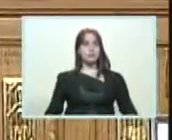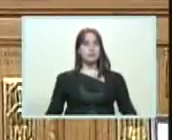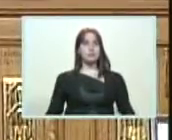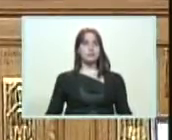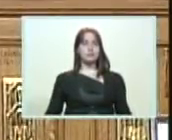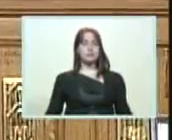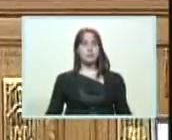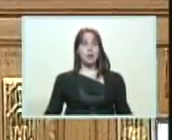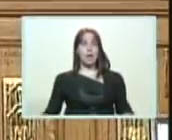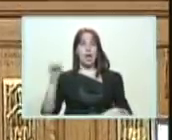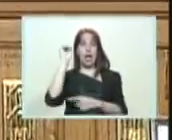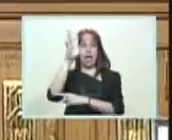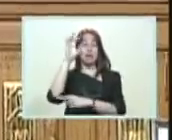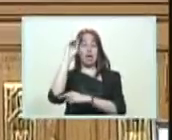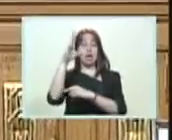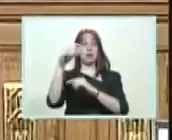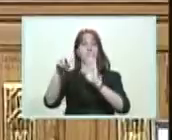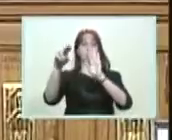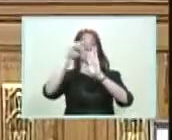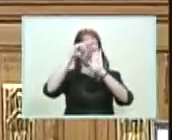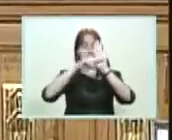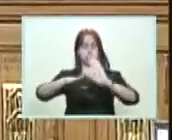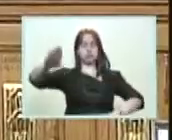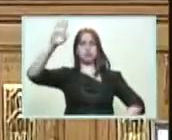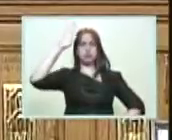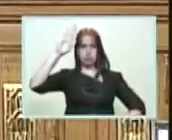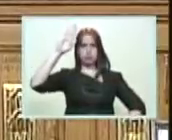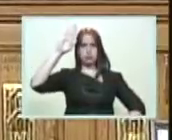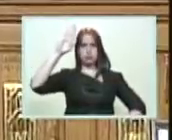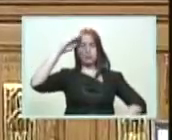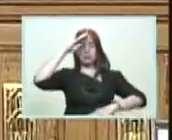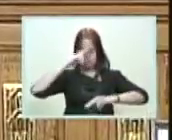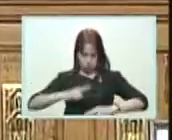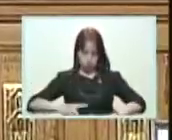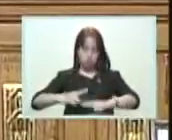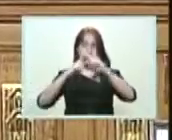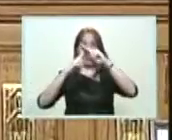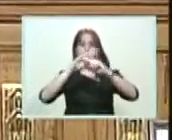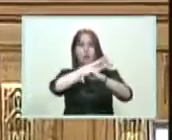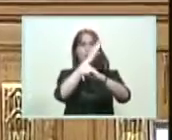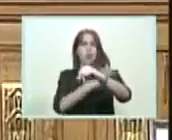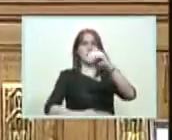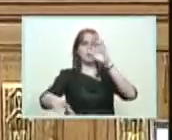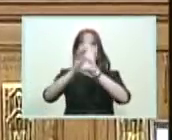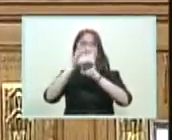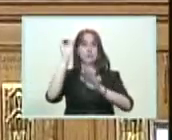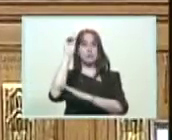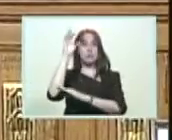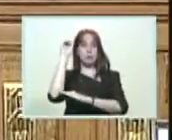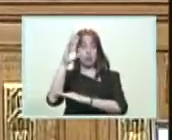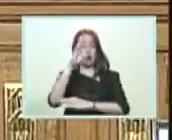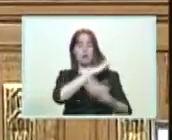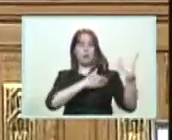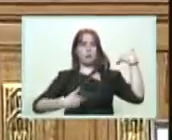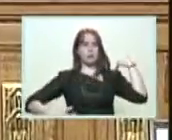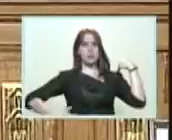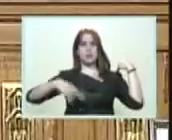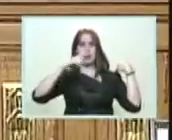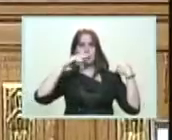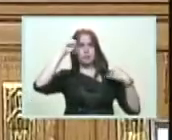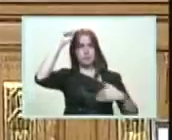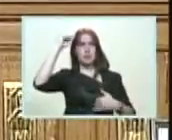este acto de subordinación al poder constituyente, como presidente de la